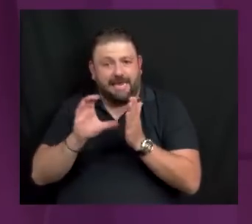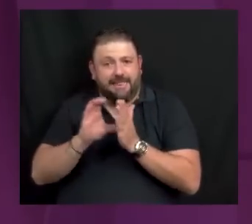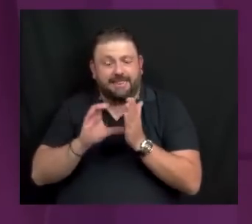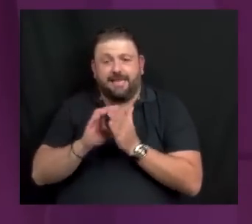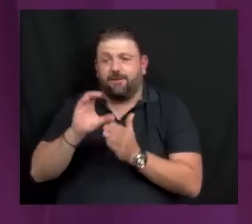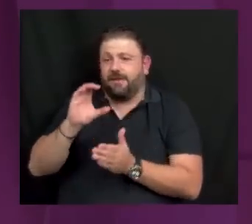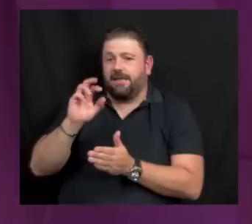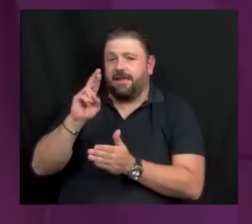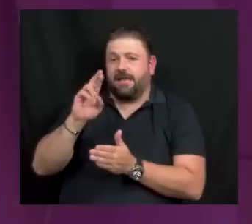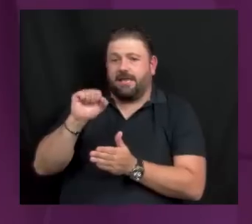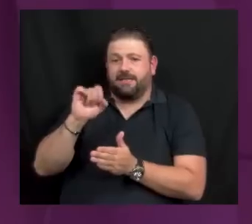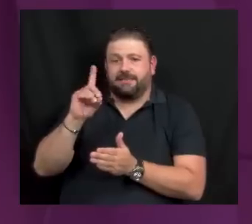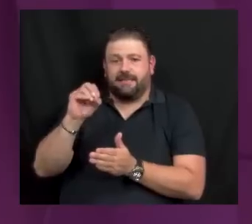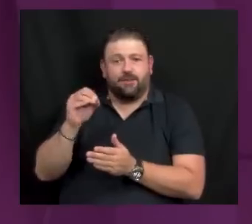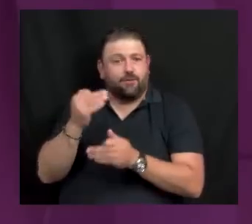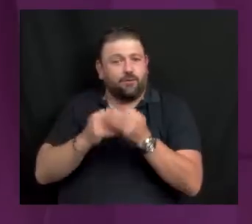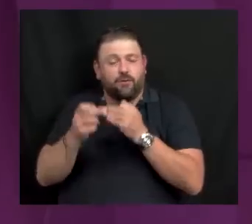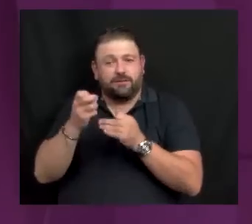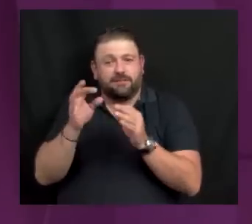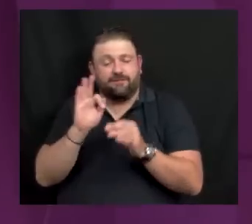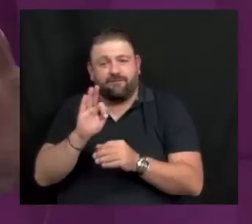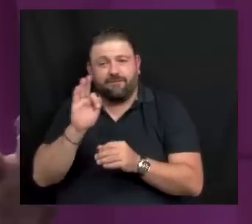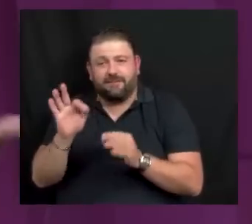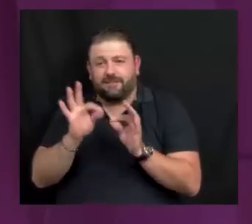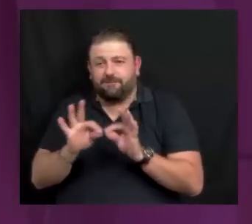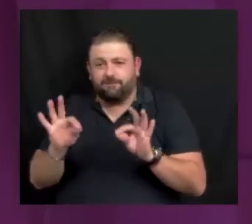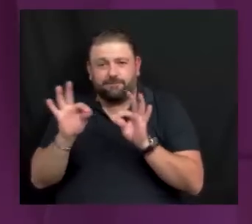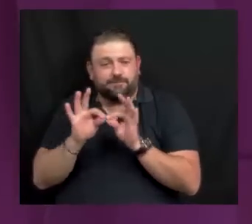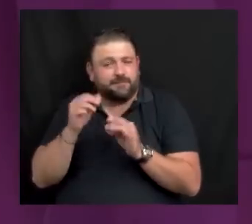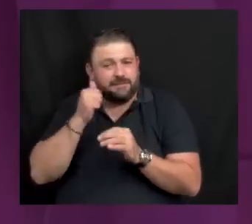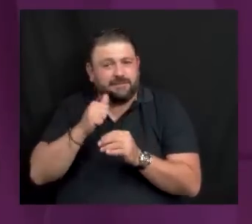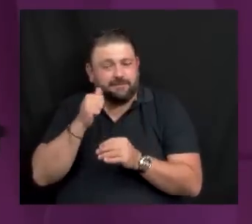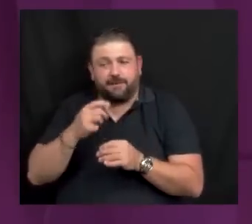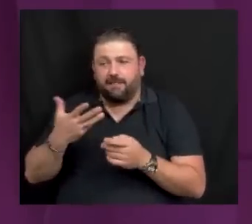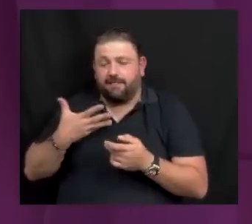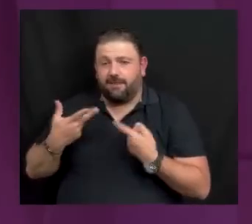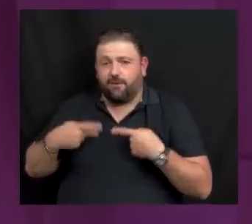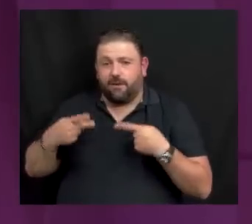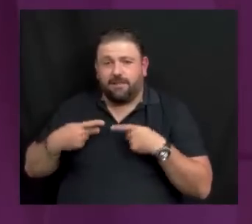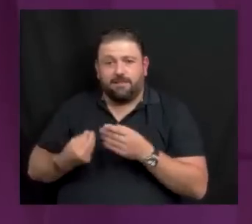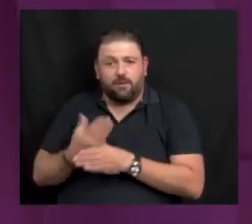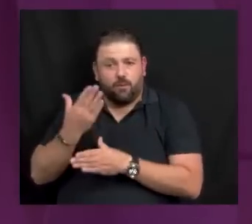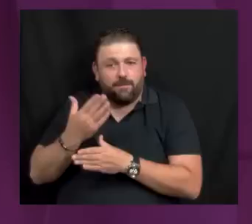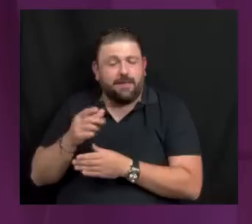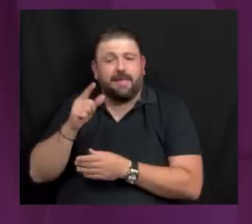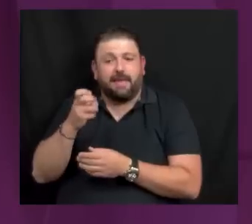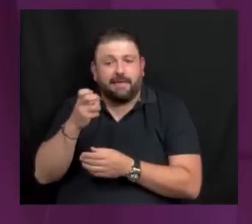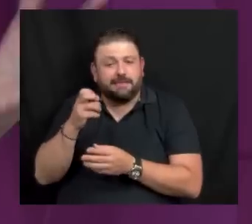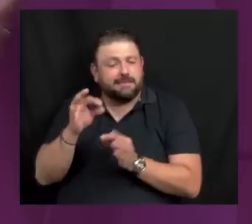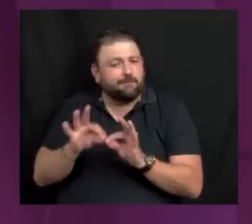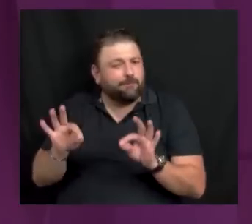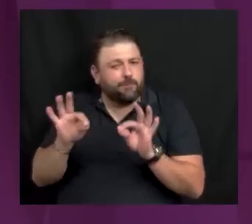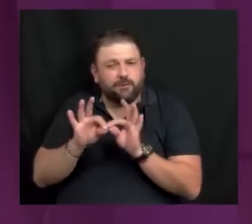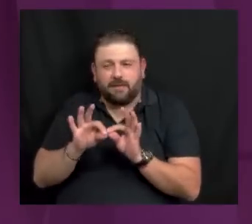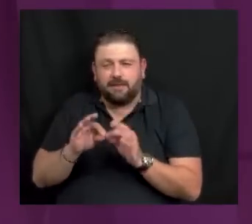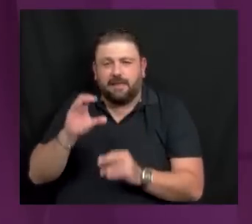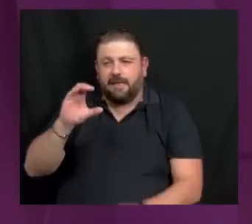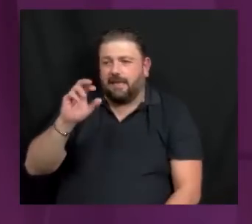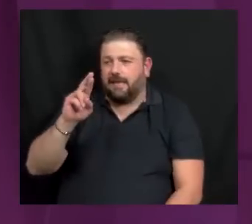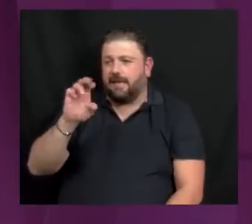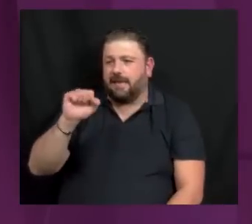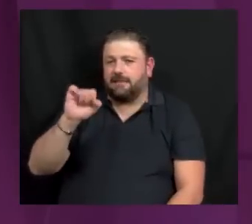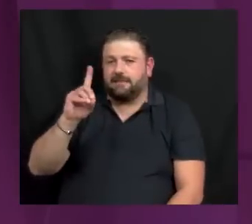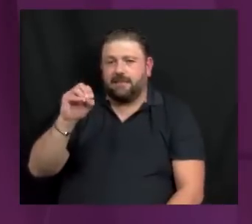creciendo. Estas fechas son súper importantes. Oye, yo voy llegando, tengo gente nueva. Creciendo es la clave, es esta academia donde